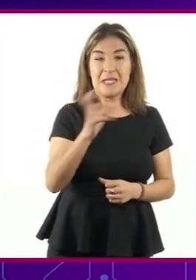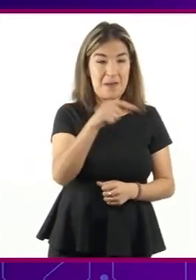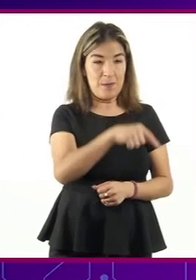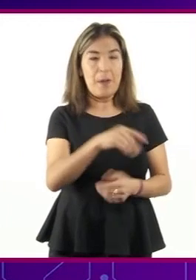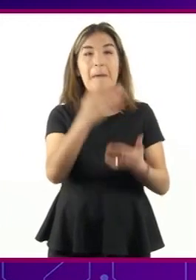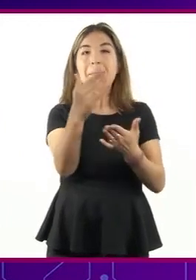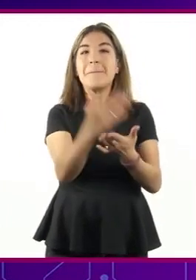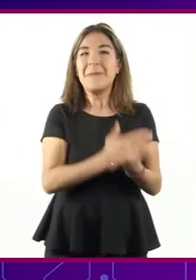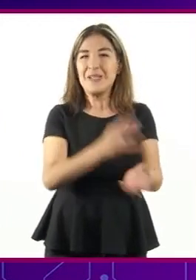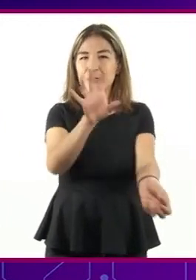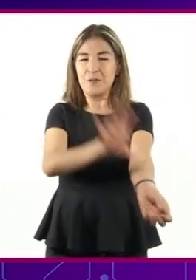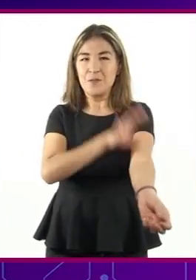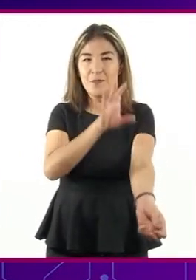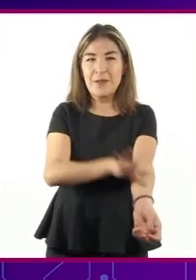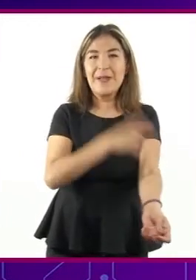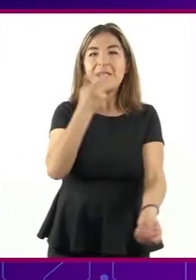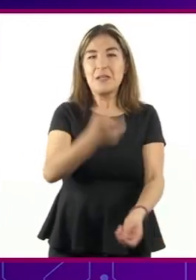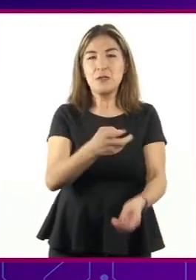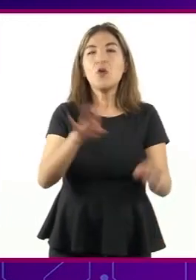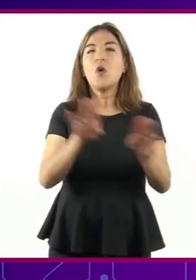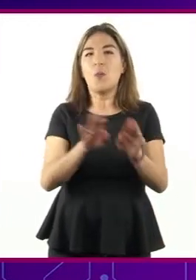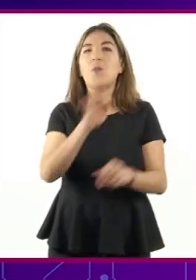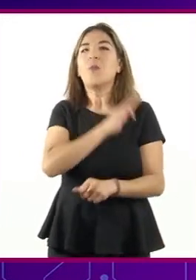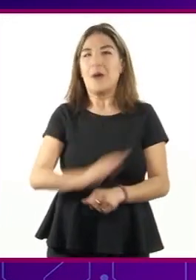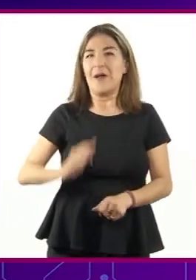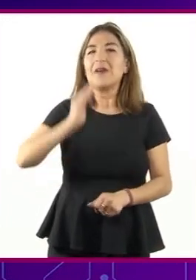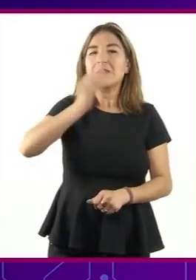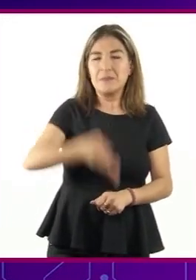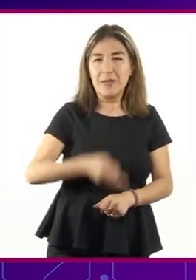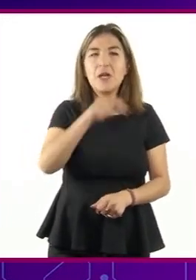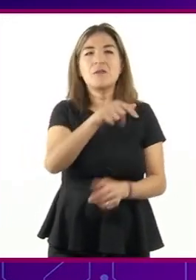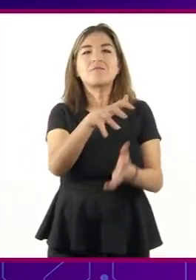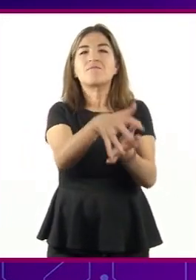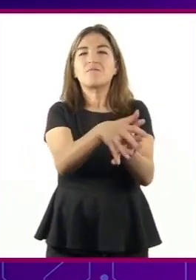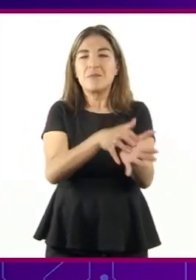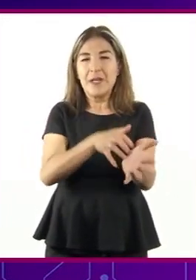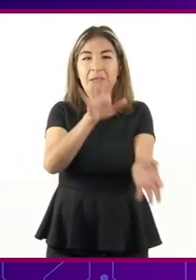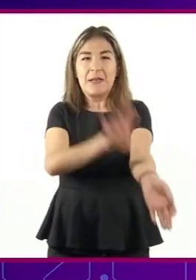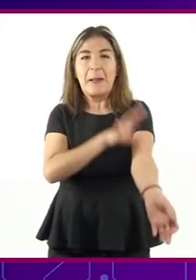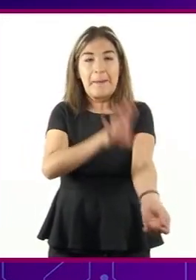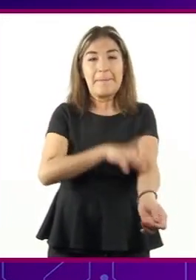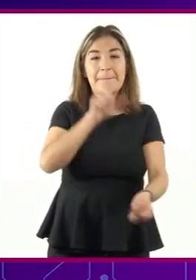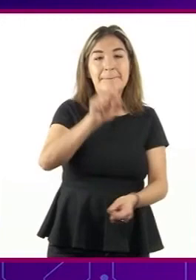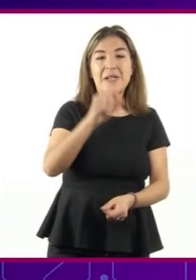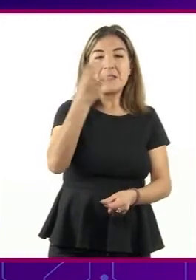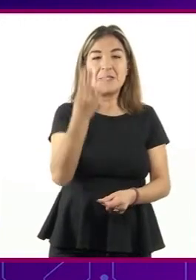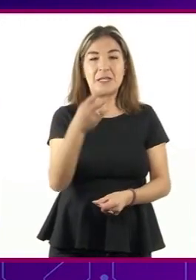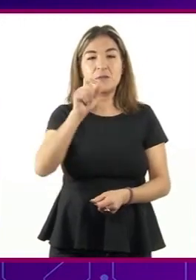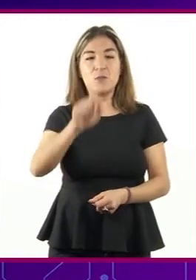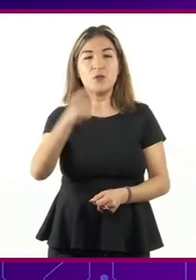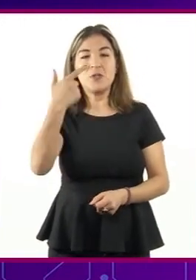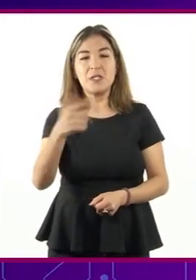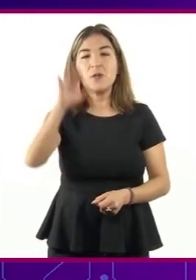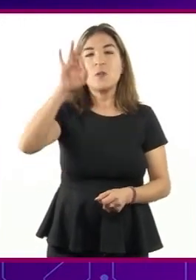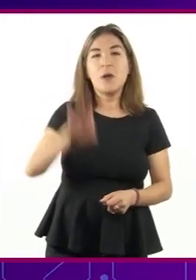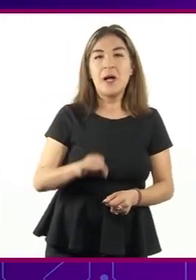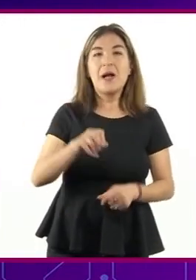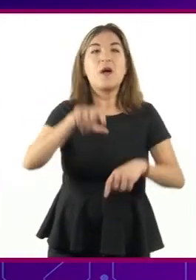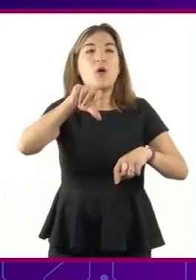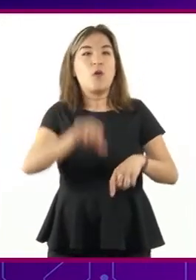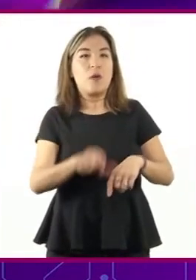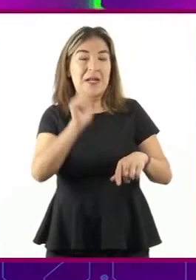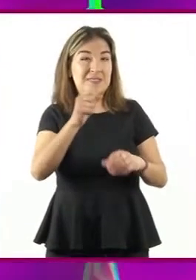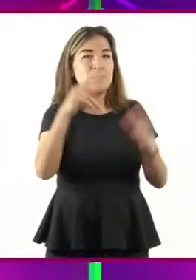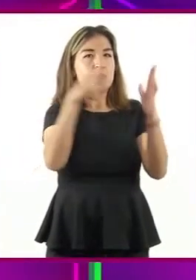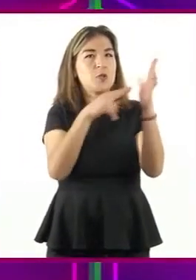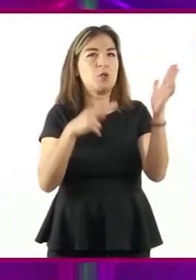menos energía que el límite permitido, tiene un ahorro de energía del 23.7% con respecto al máximo de la